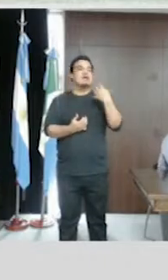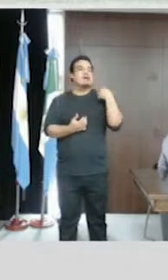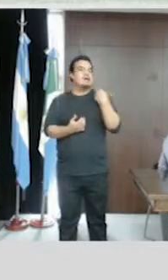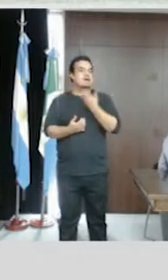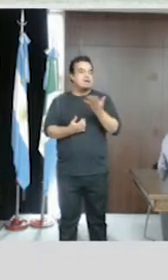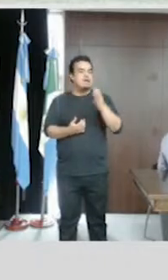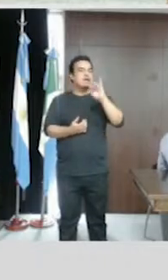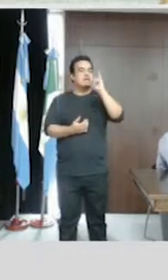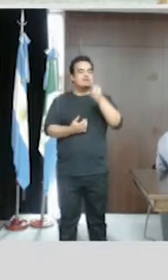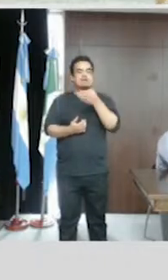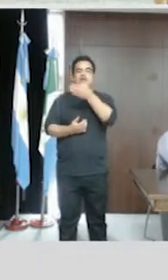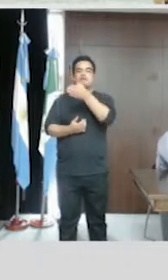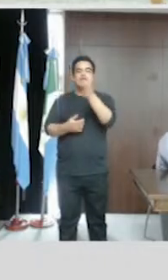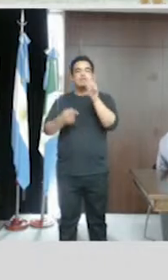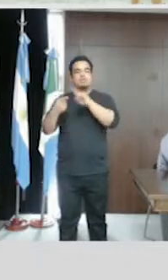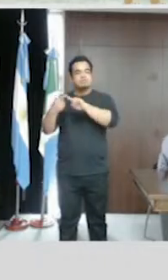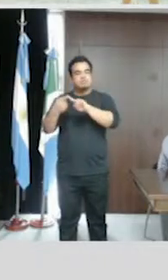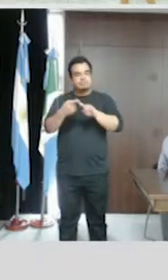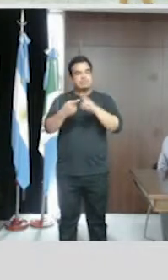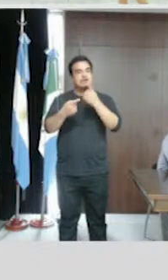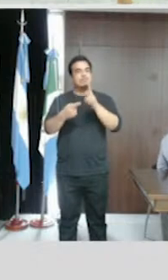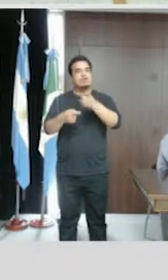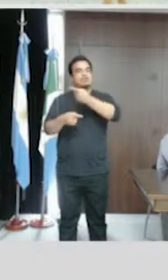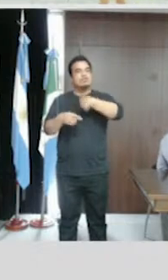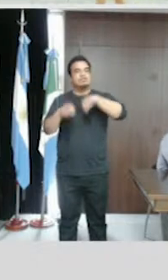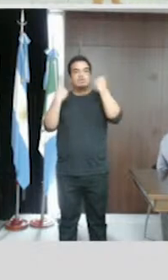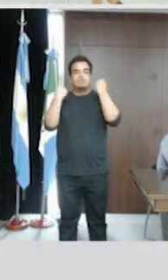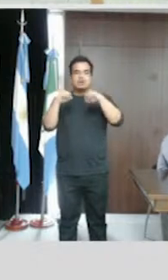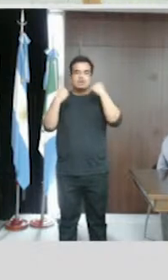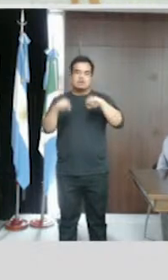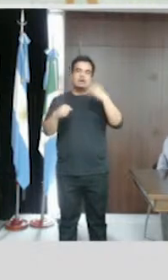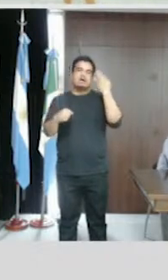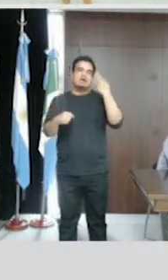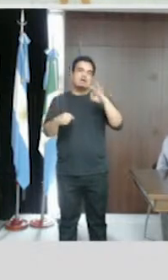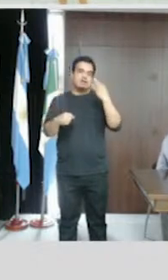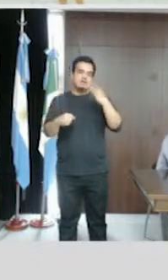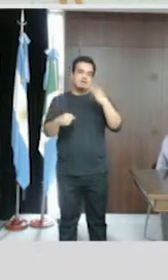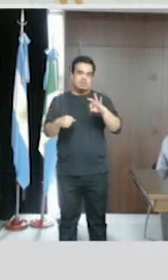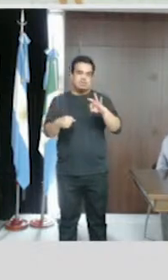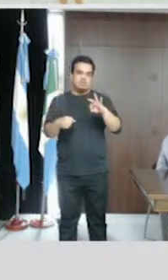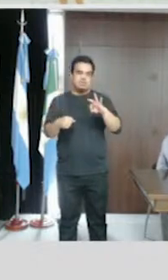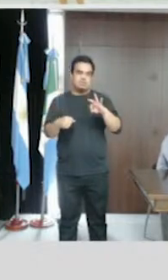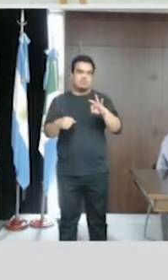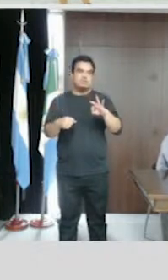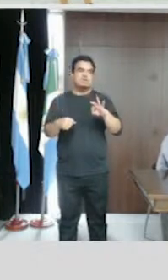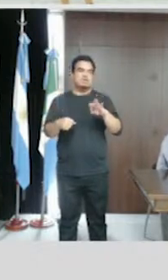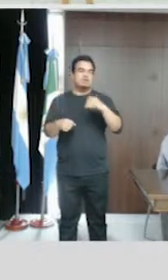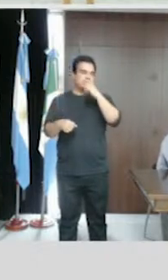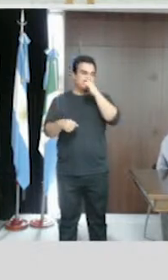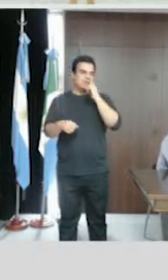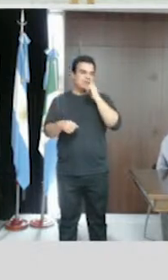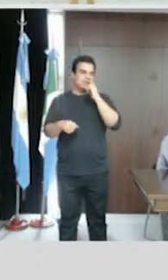pero tendríamos que estar todos entrenados. En realidad esto tendría que ser de pregrado, como lo tendría que ser